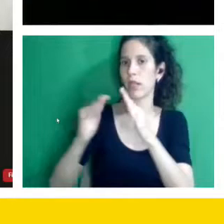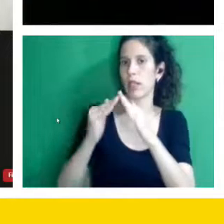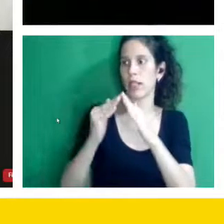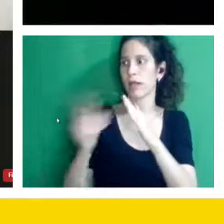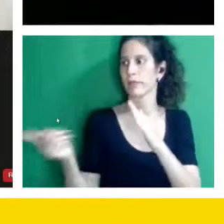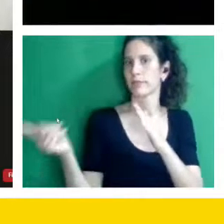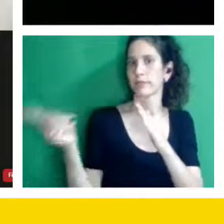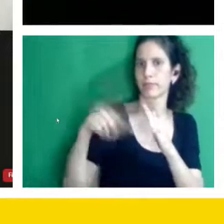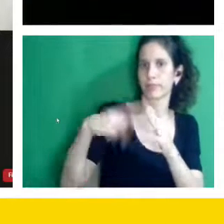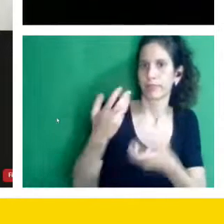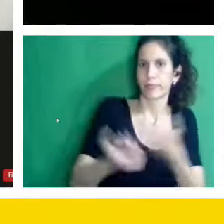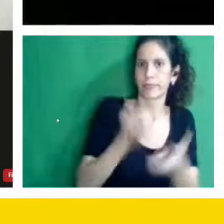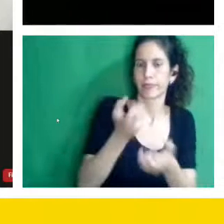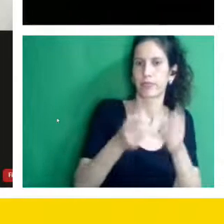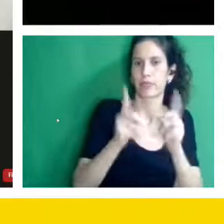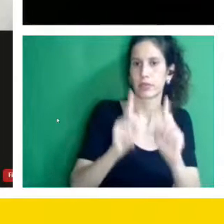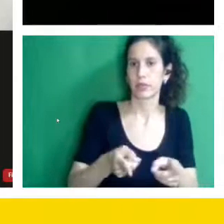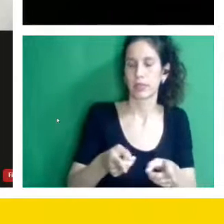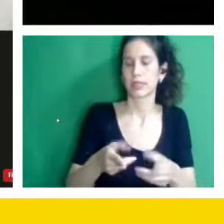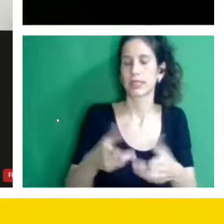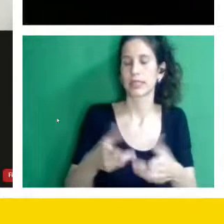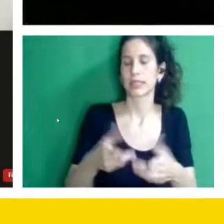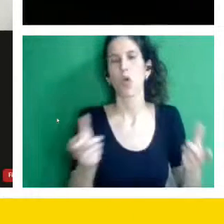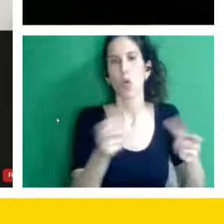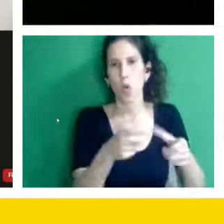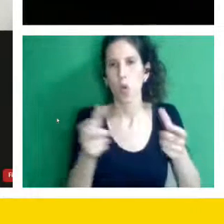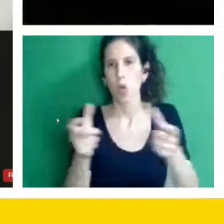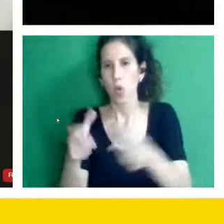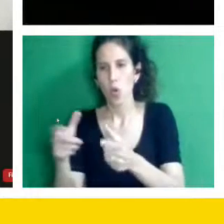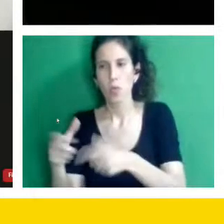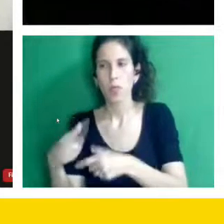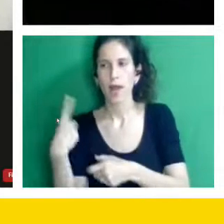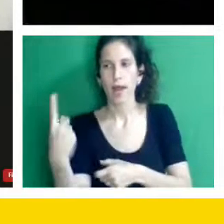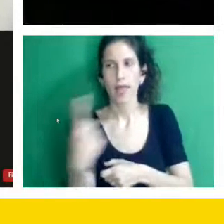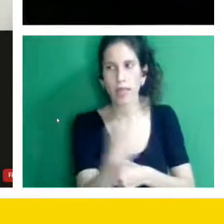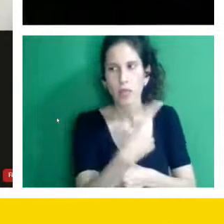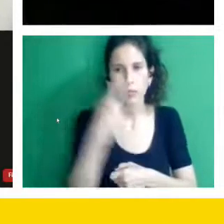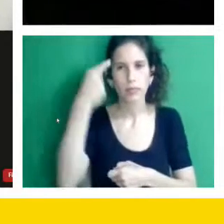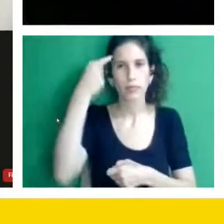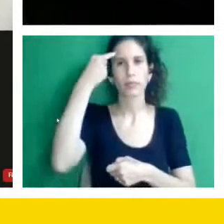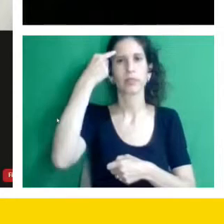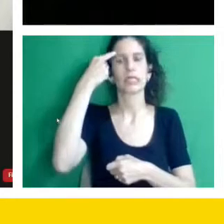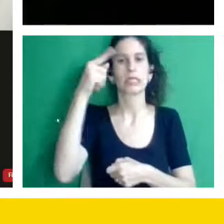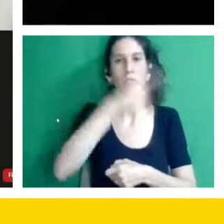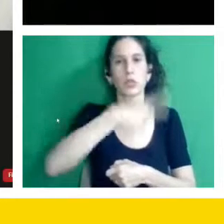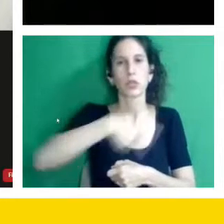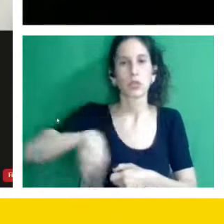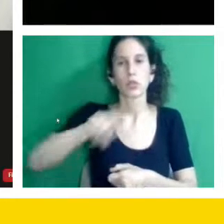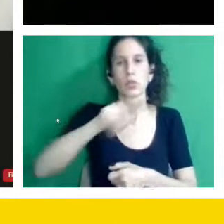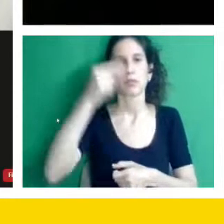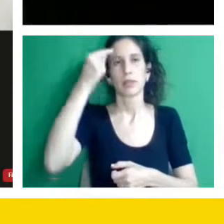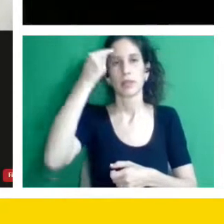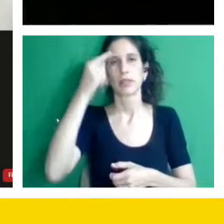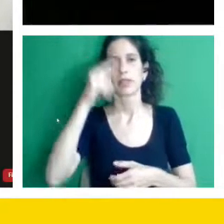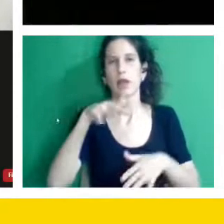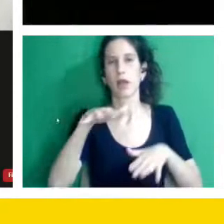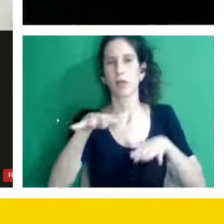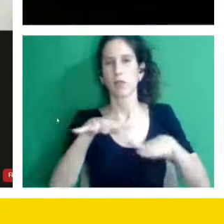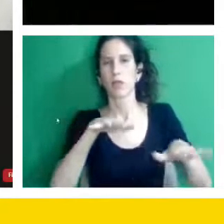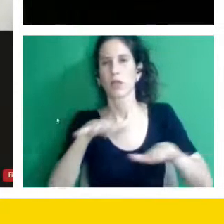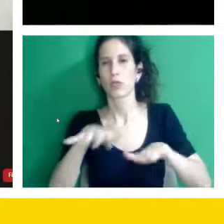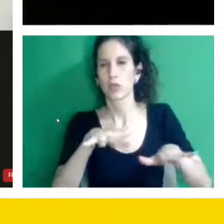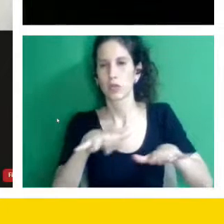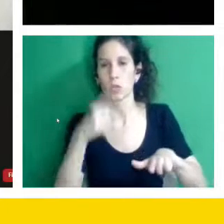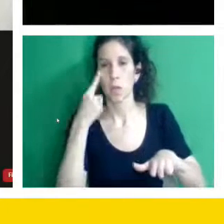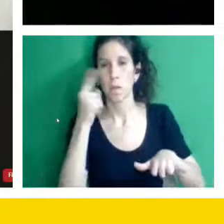en esta mirada de cuán vulnerables somos a las amenazas que creíamos que teníamos controladas, conocidas, y de